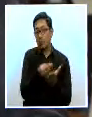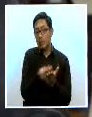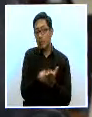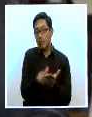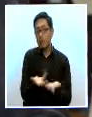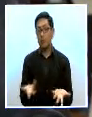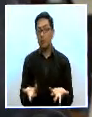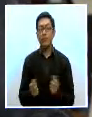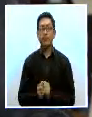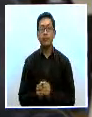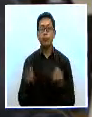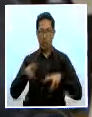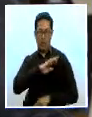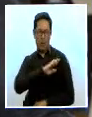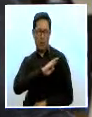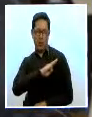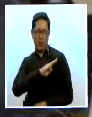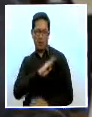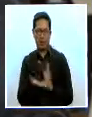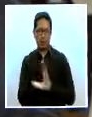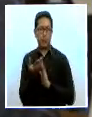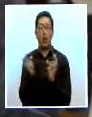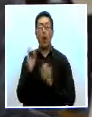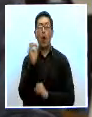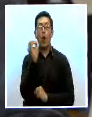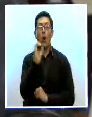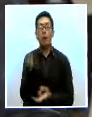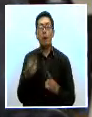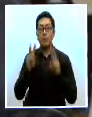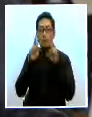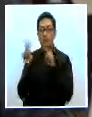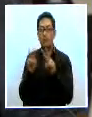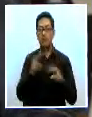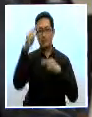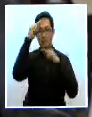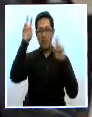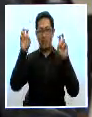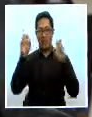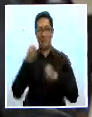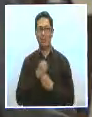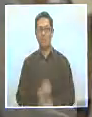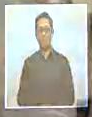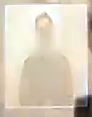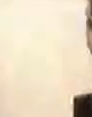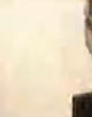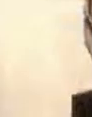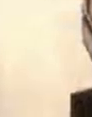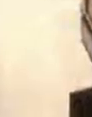Metropolitano y obviamente la visión de los taxistas respecto de este tema Una pausa